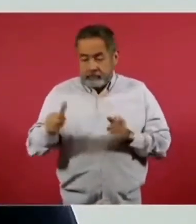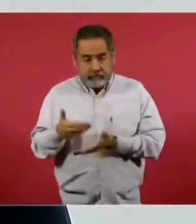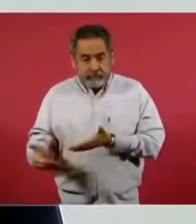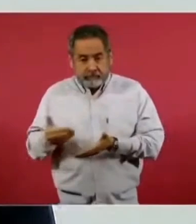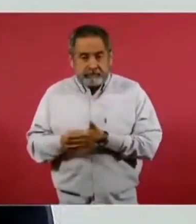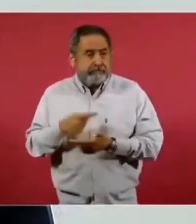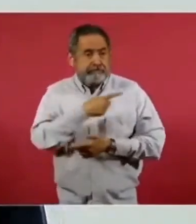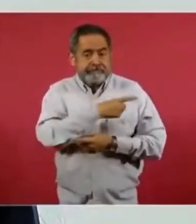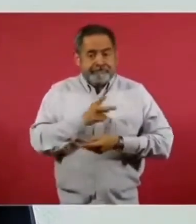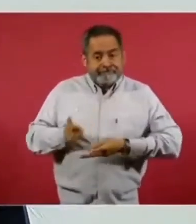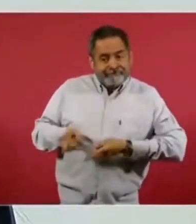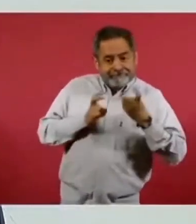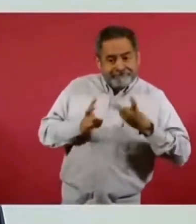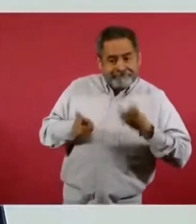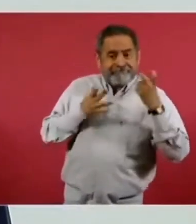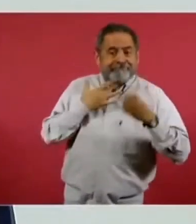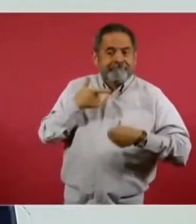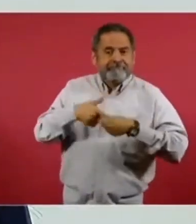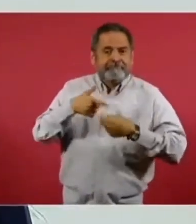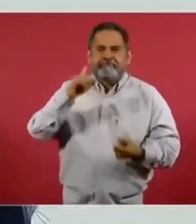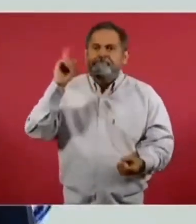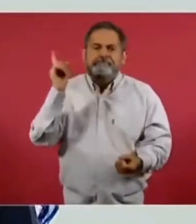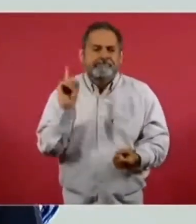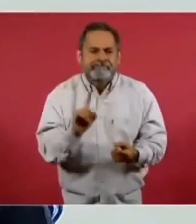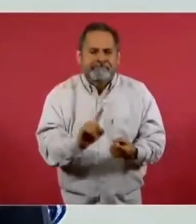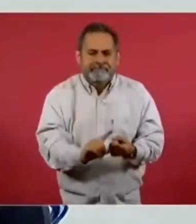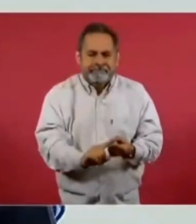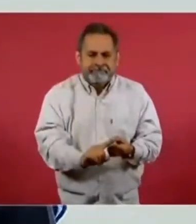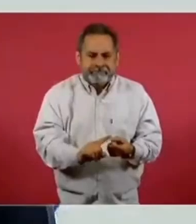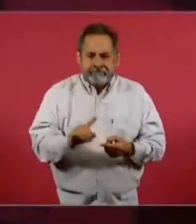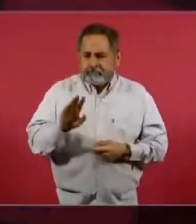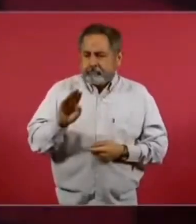el robo de combustible ha disminuido